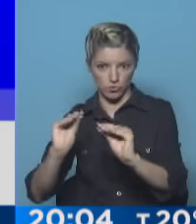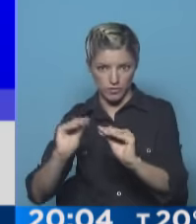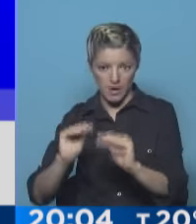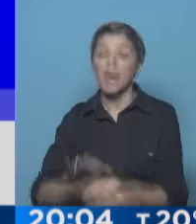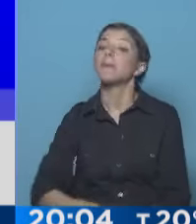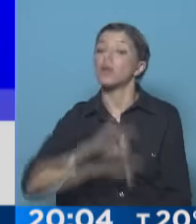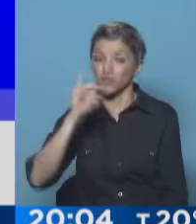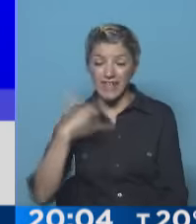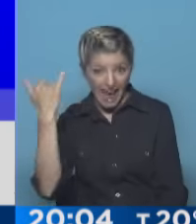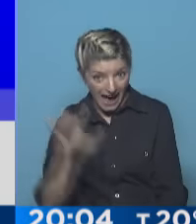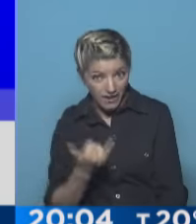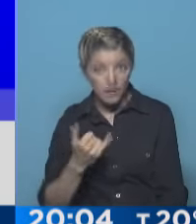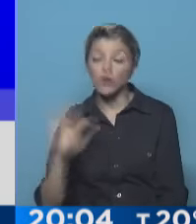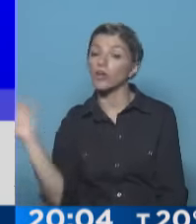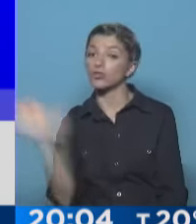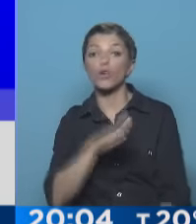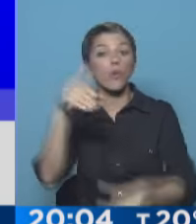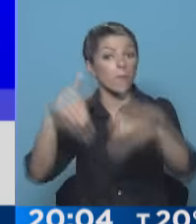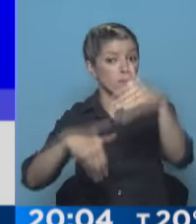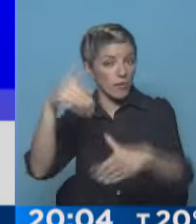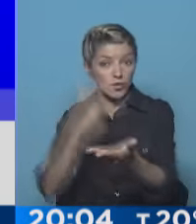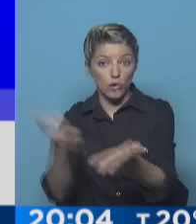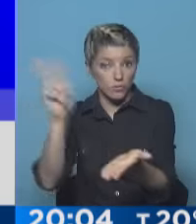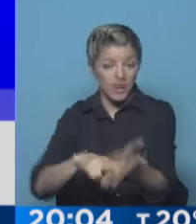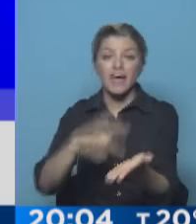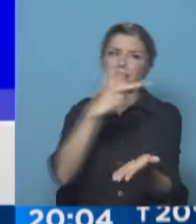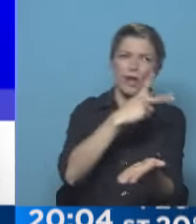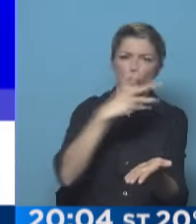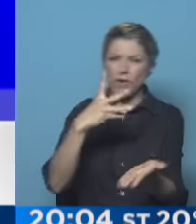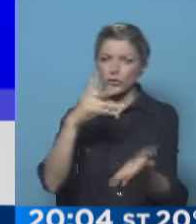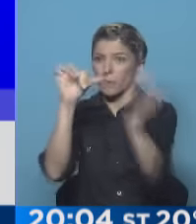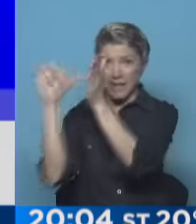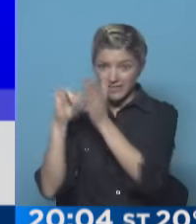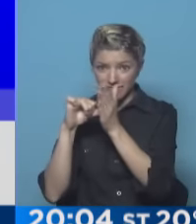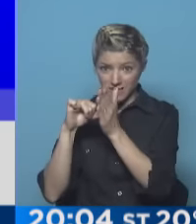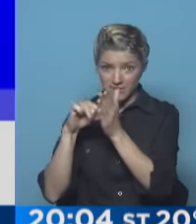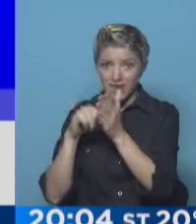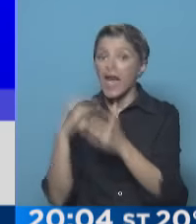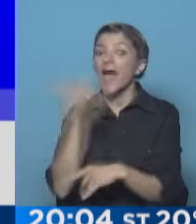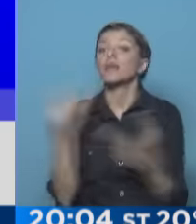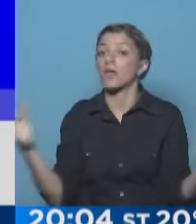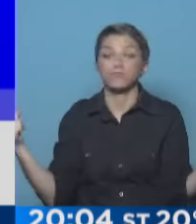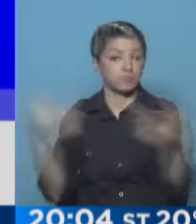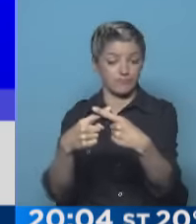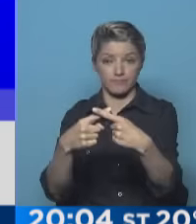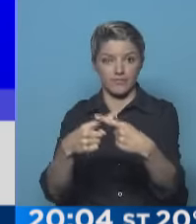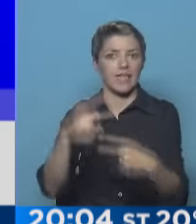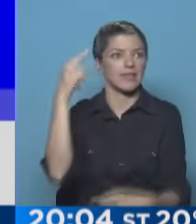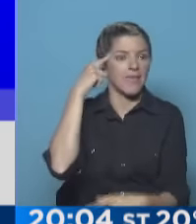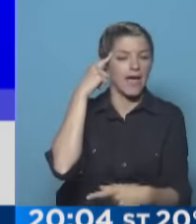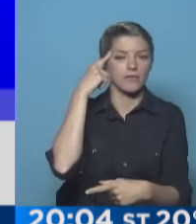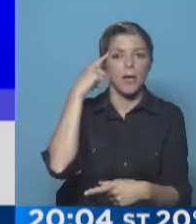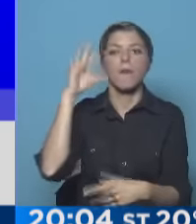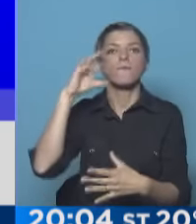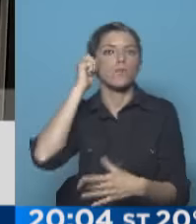es lo que hubo en todos los balotas en los últimos años estos tres o cuatro cuatro países hay confrontación de ideas